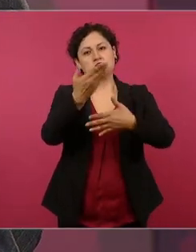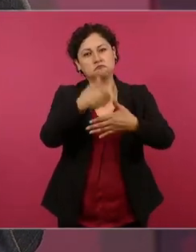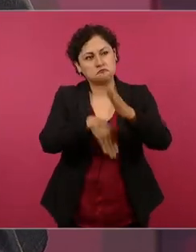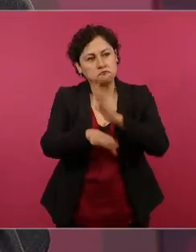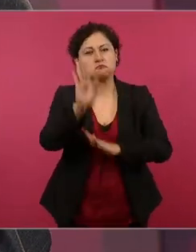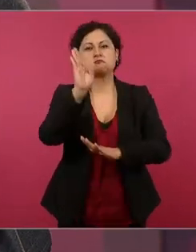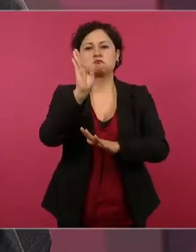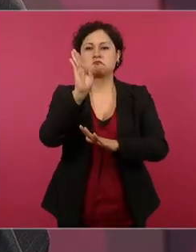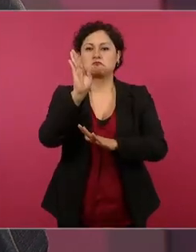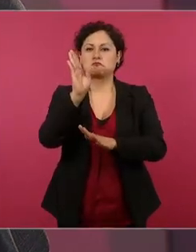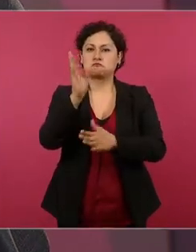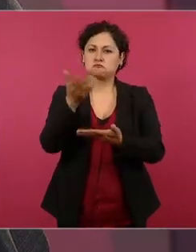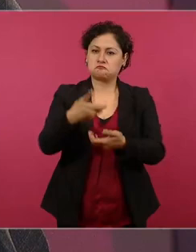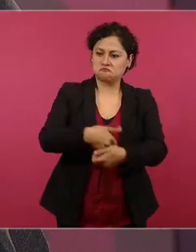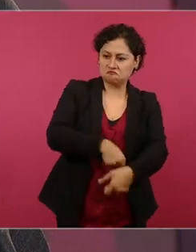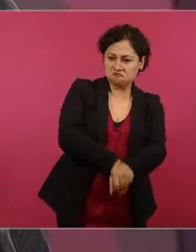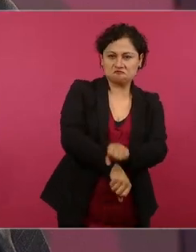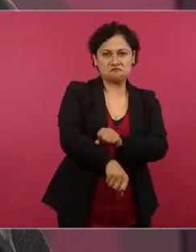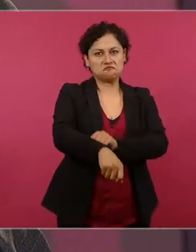echado para adelante,